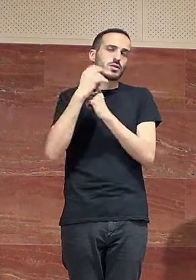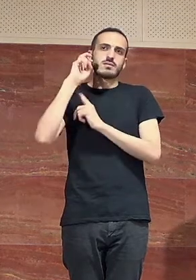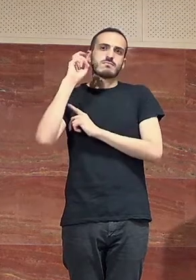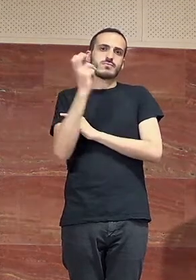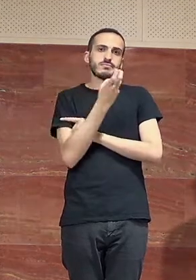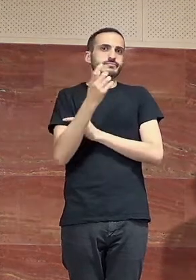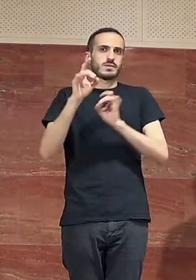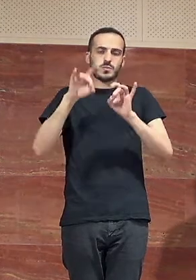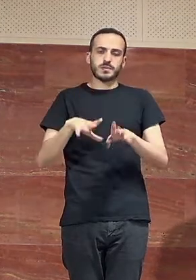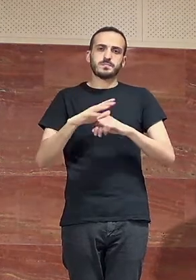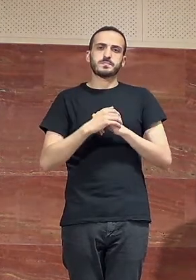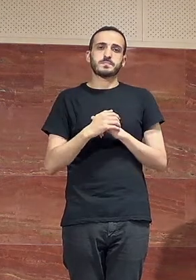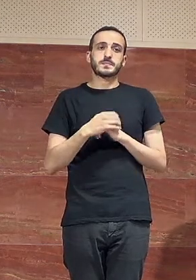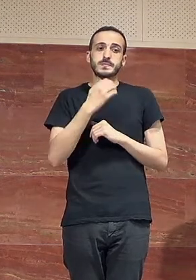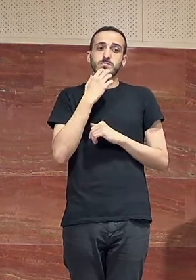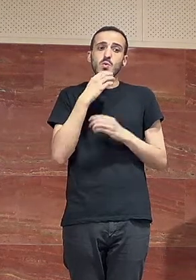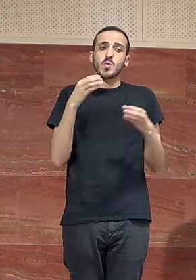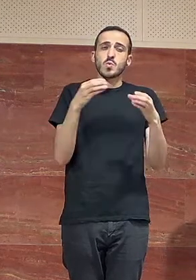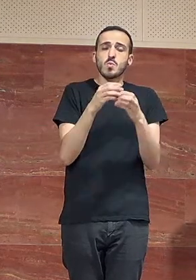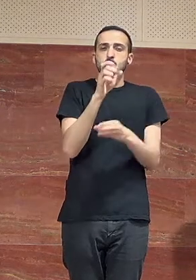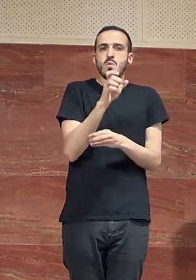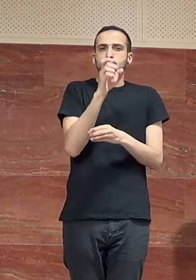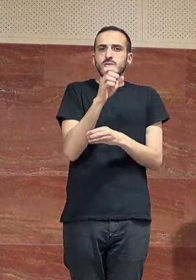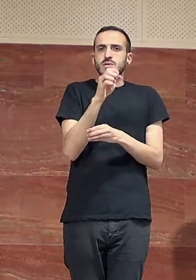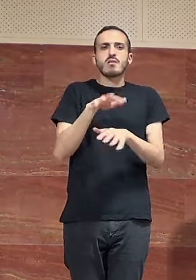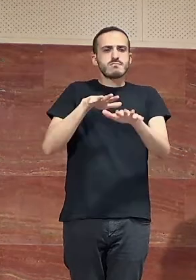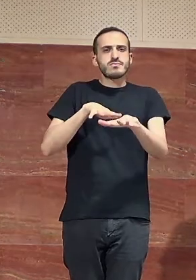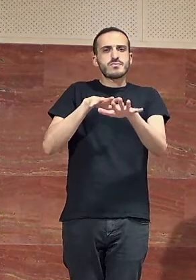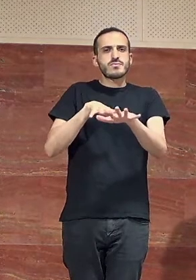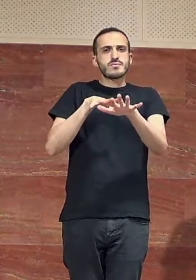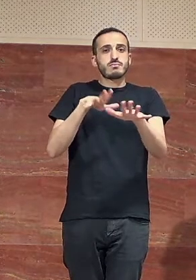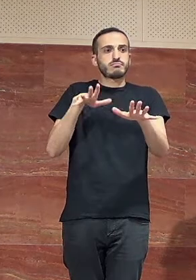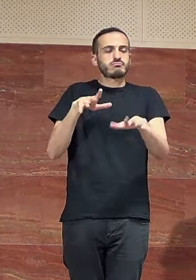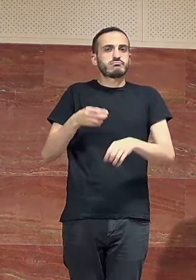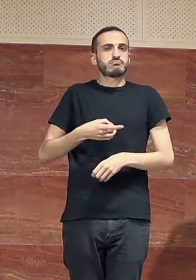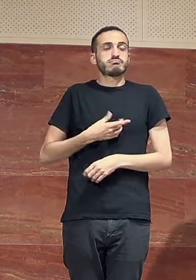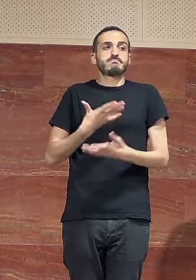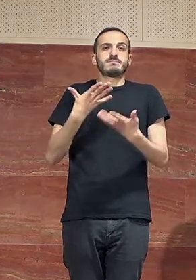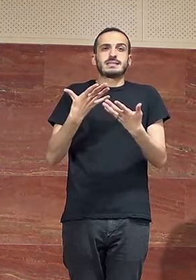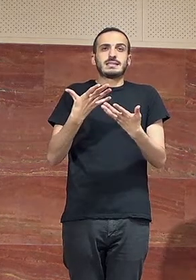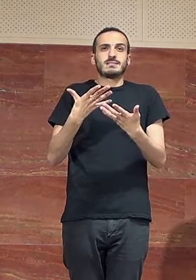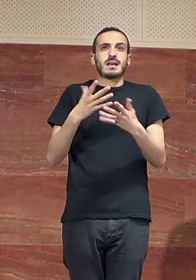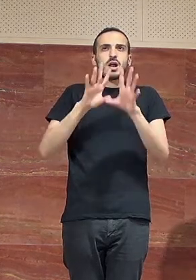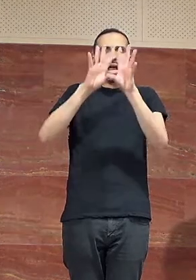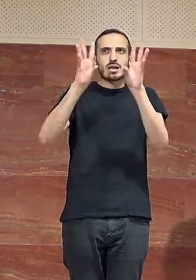Cuando vemos que un grupo de personas se manifiesta de forma espontánea y llega a la conclusión de que